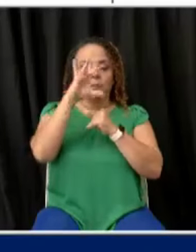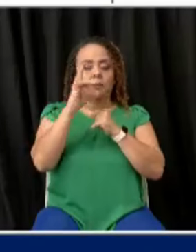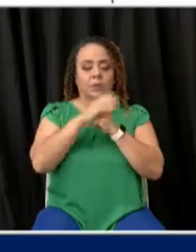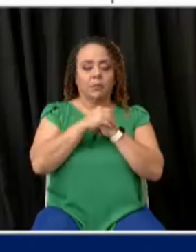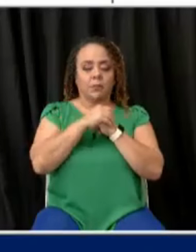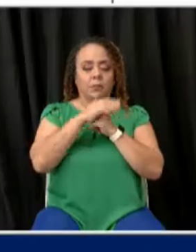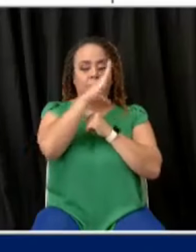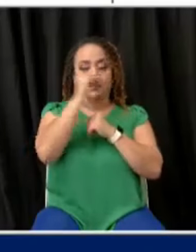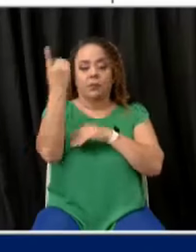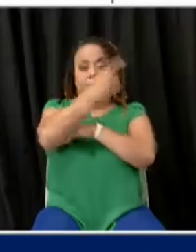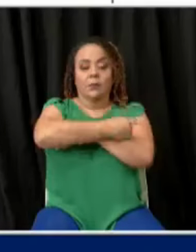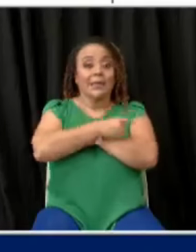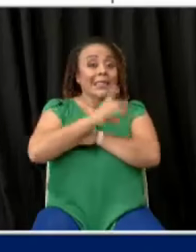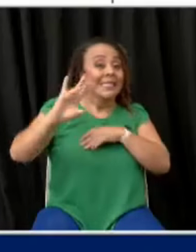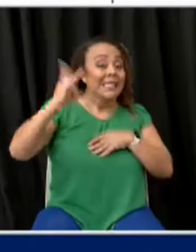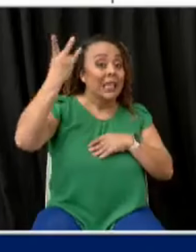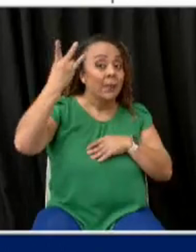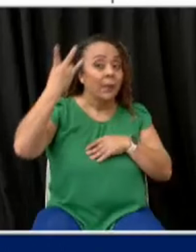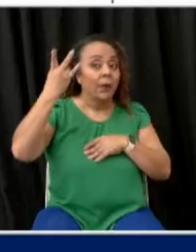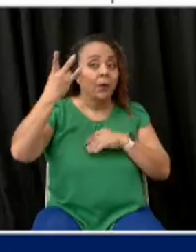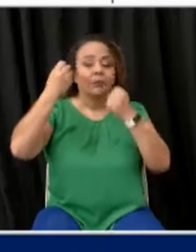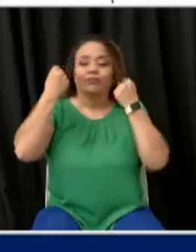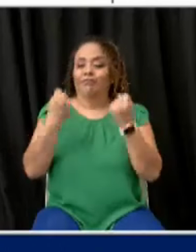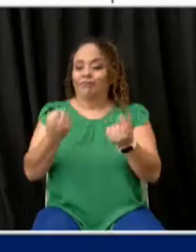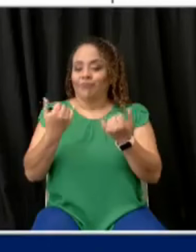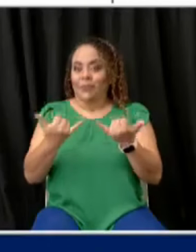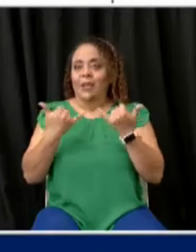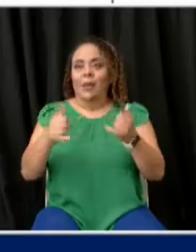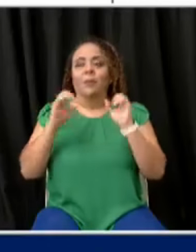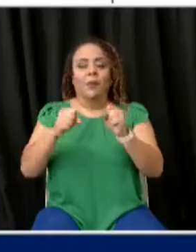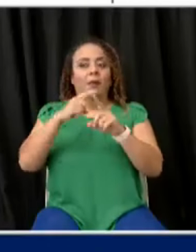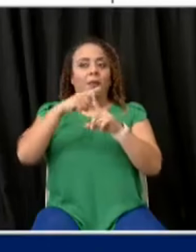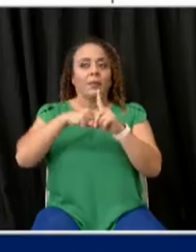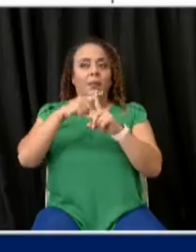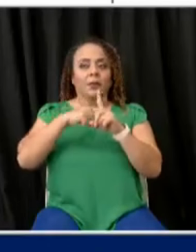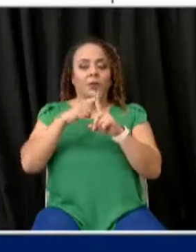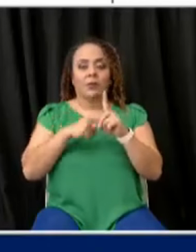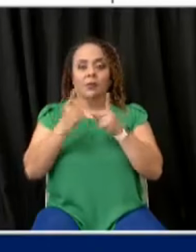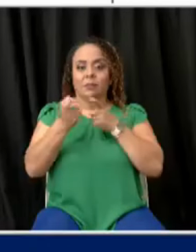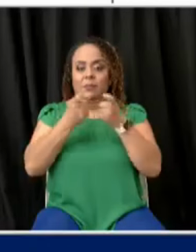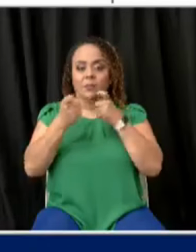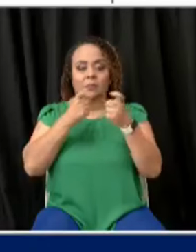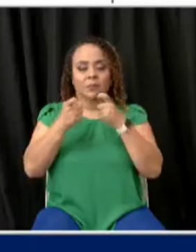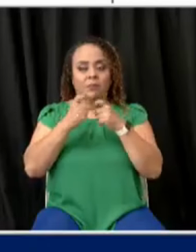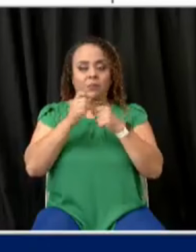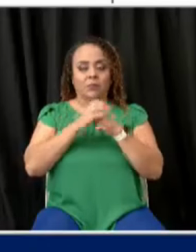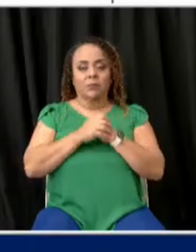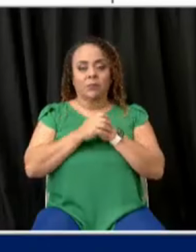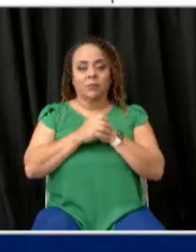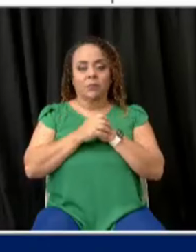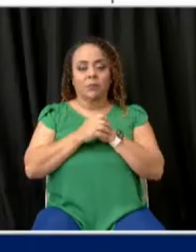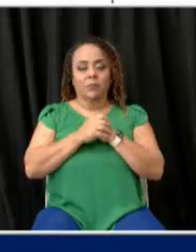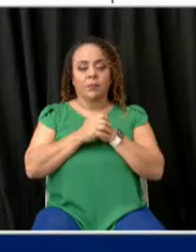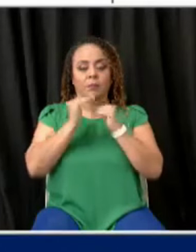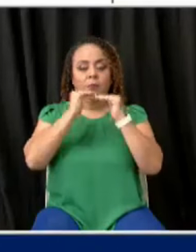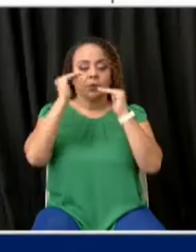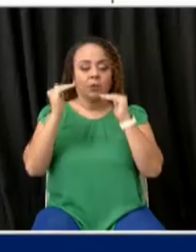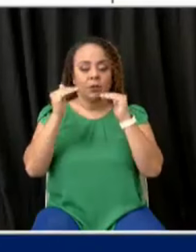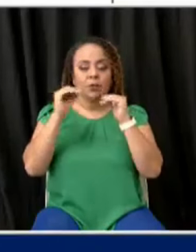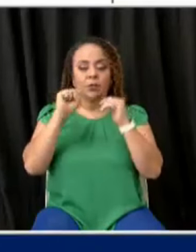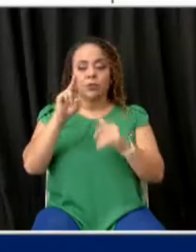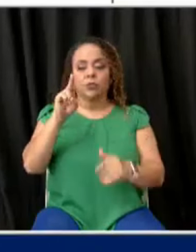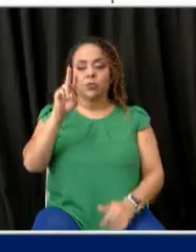al día séptimo ya puede alcanzar temperaturas que son perfectamente manejables en temperatura central. La sudoración,